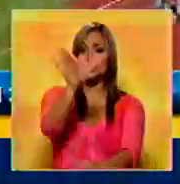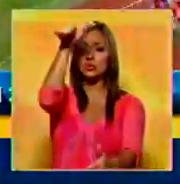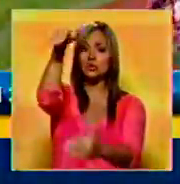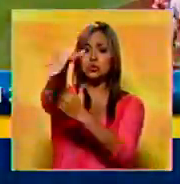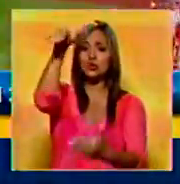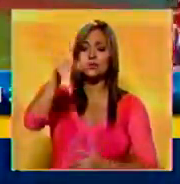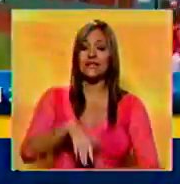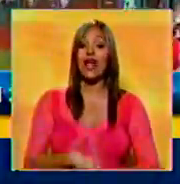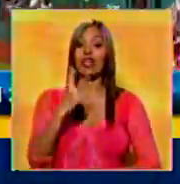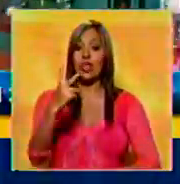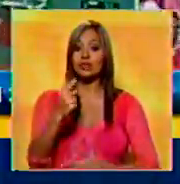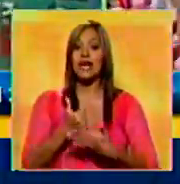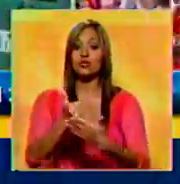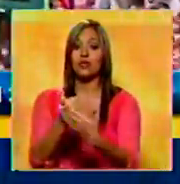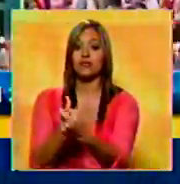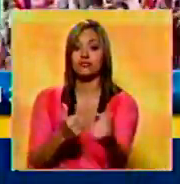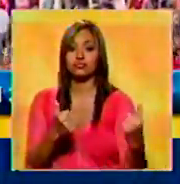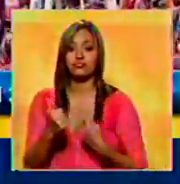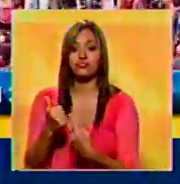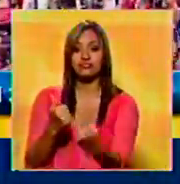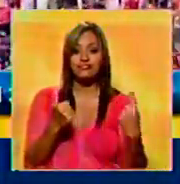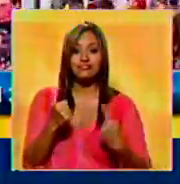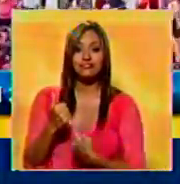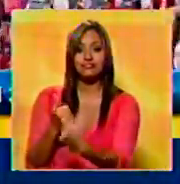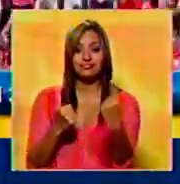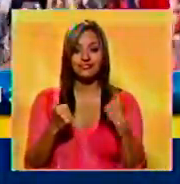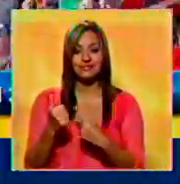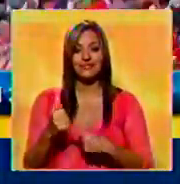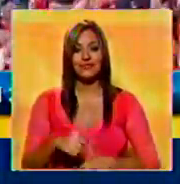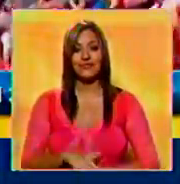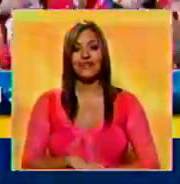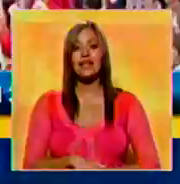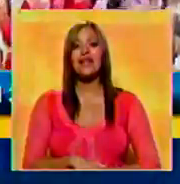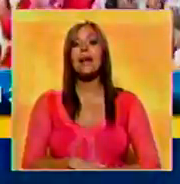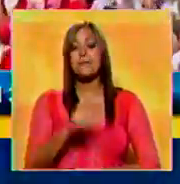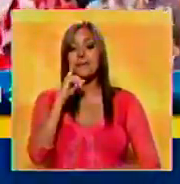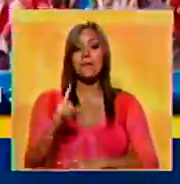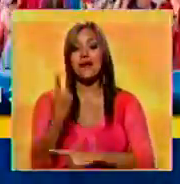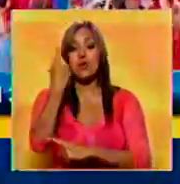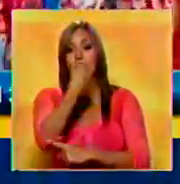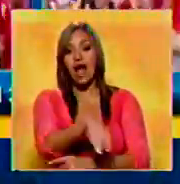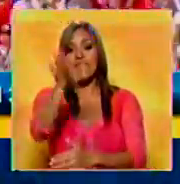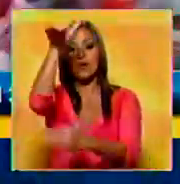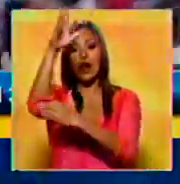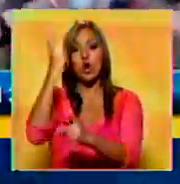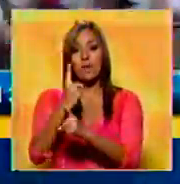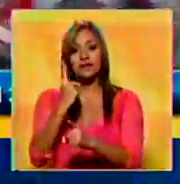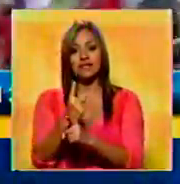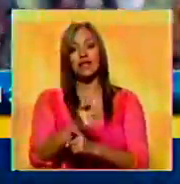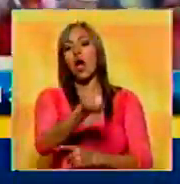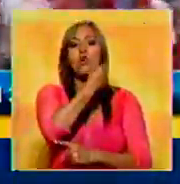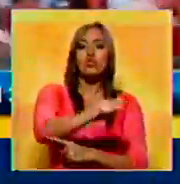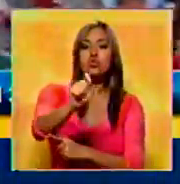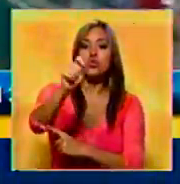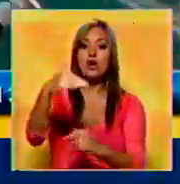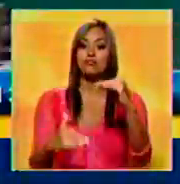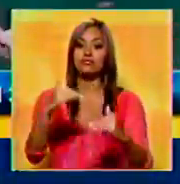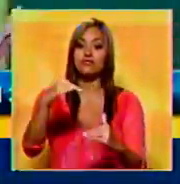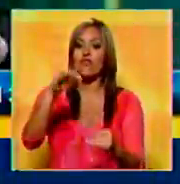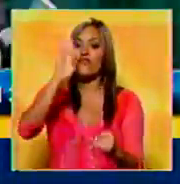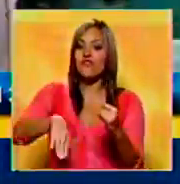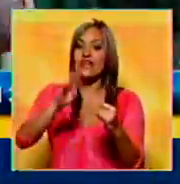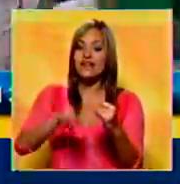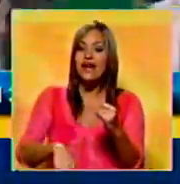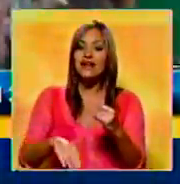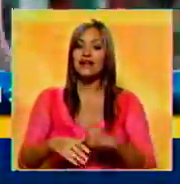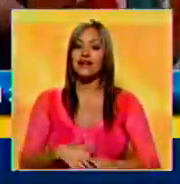con 2 en circulación. Respondía el criollo como bateador emergente con su primer cuadrangular de la temporada. Un batazo que volteaba la pizarra. Los